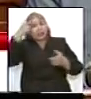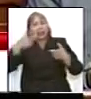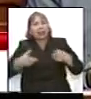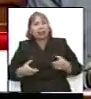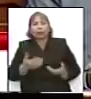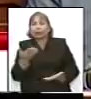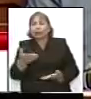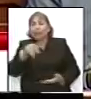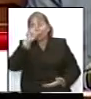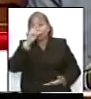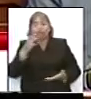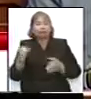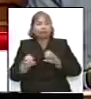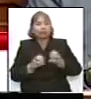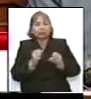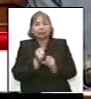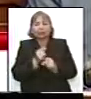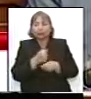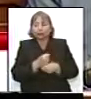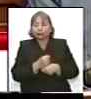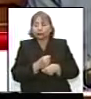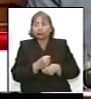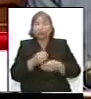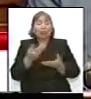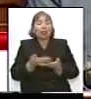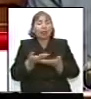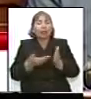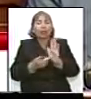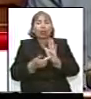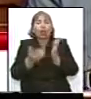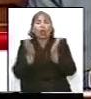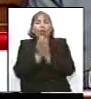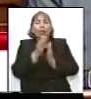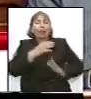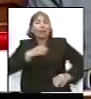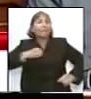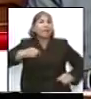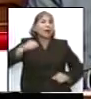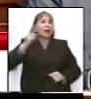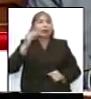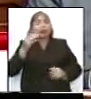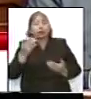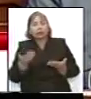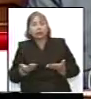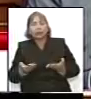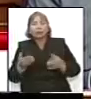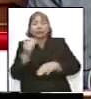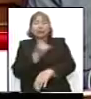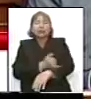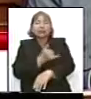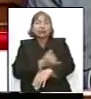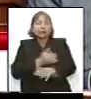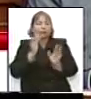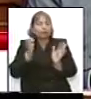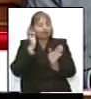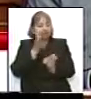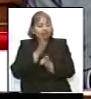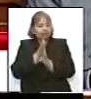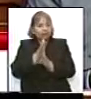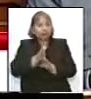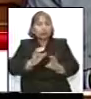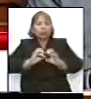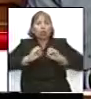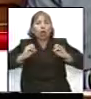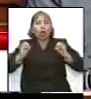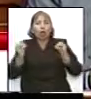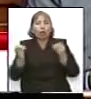periodo de creación de los denominados colegios mayores, considerados instituciones correctamente organizados